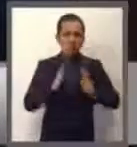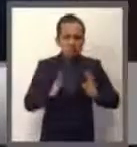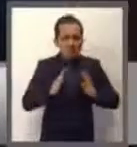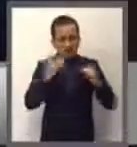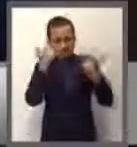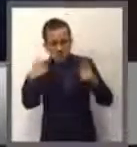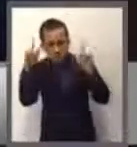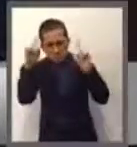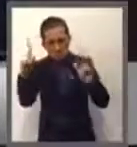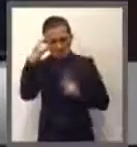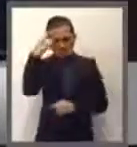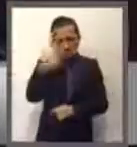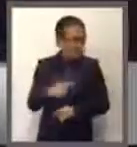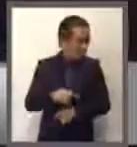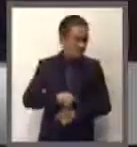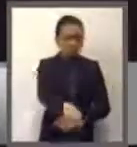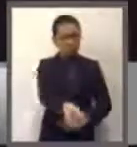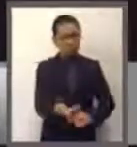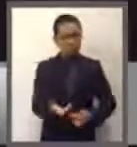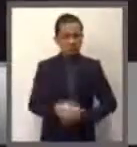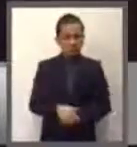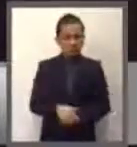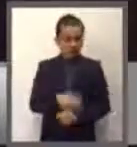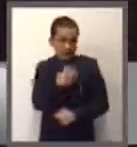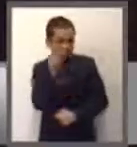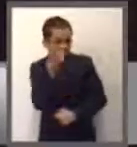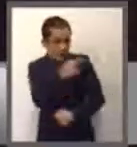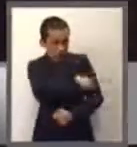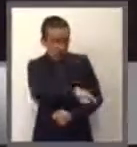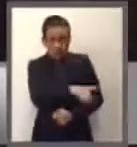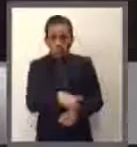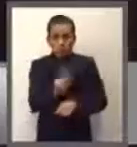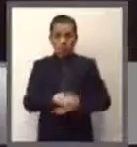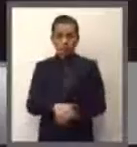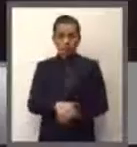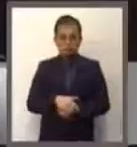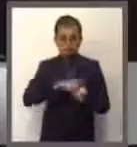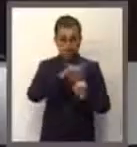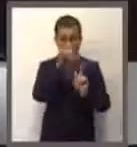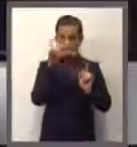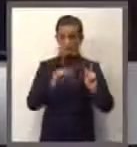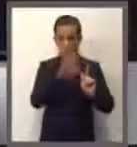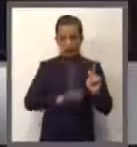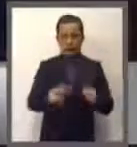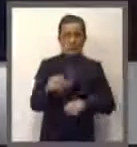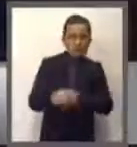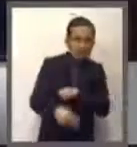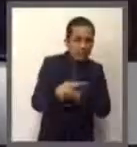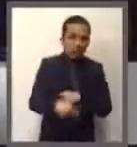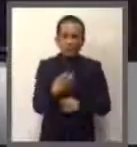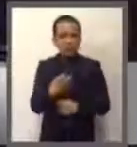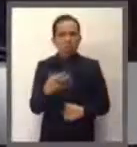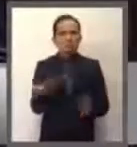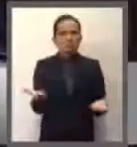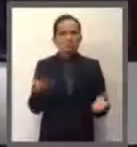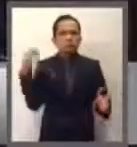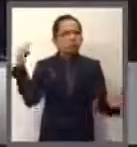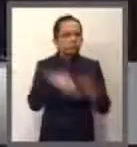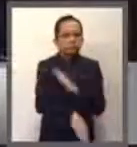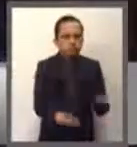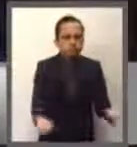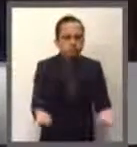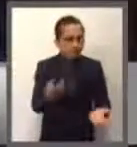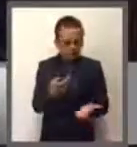propósito. Eso es lo que quieren hacer, porque el fracaso de la inseguridad en México es mayúscula. Porque el